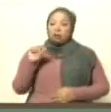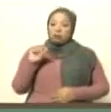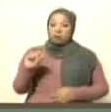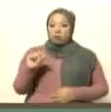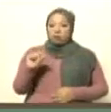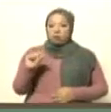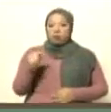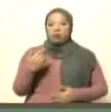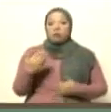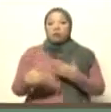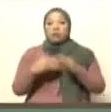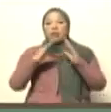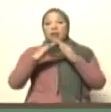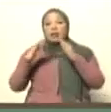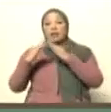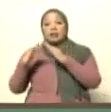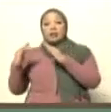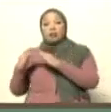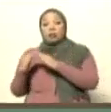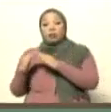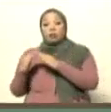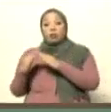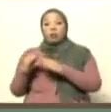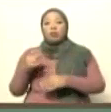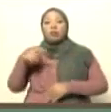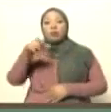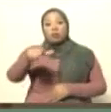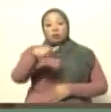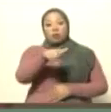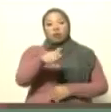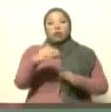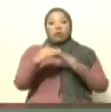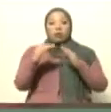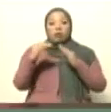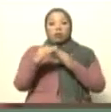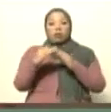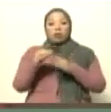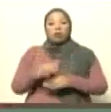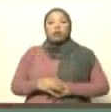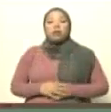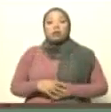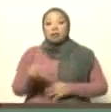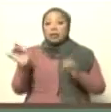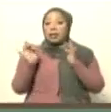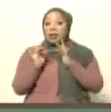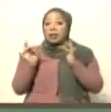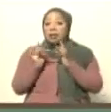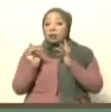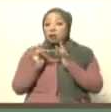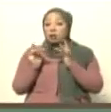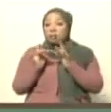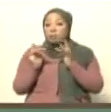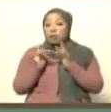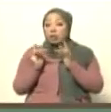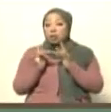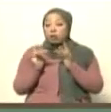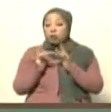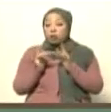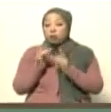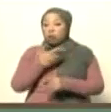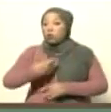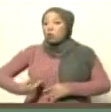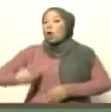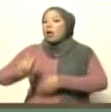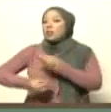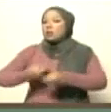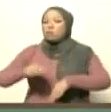calle, casa por casa, caso por caso, cara por cara. Es la comunicación directa del partido, nuestro partido. ¿Por qué hacemos